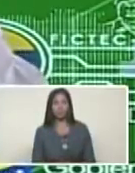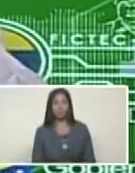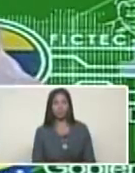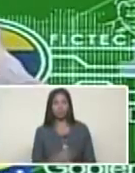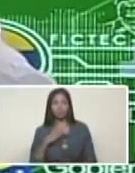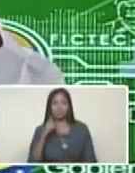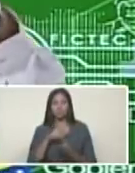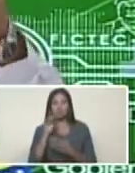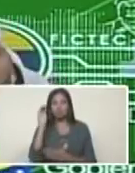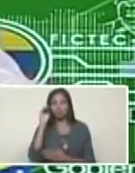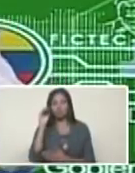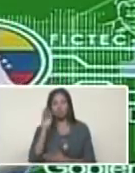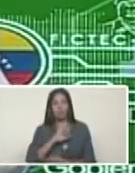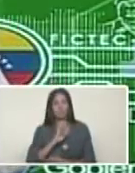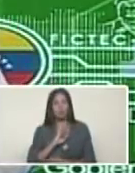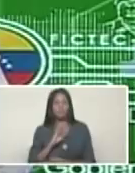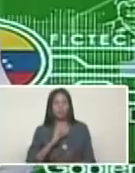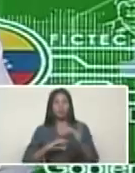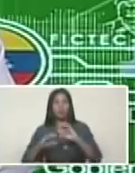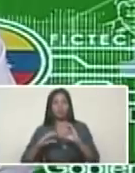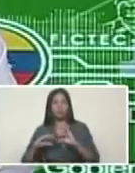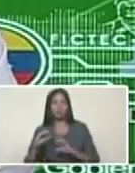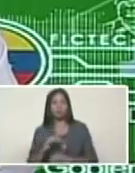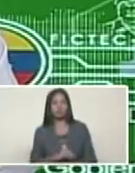presentes y futuros en las telecomunicaciones.